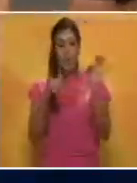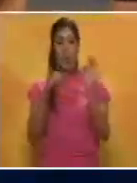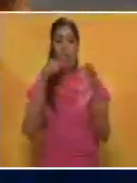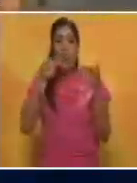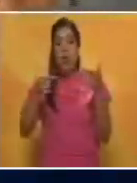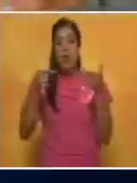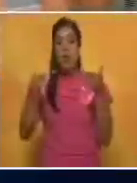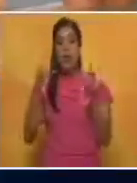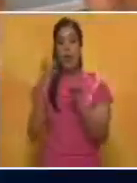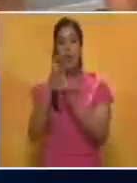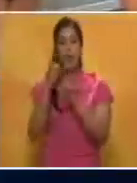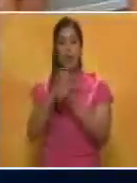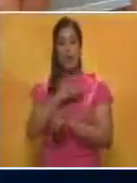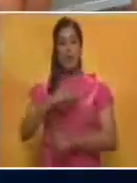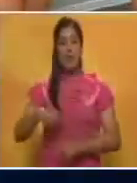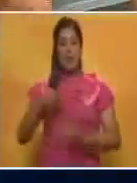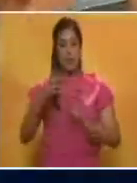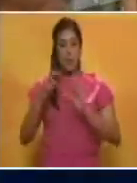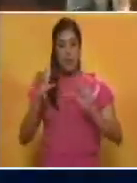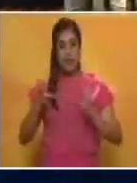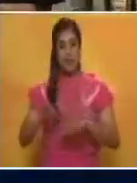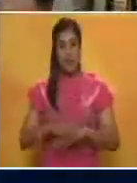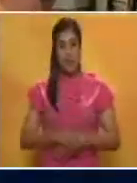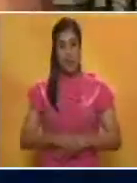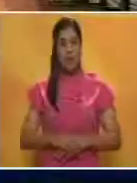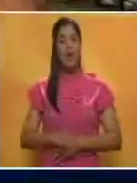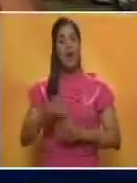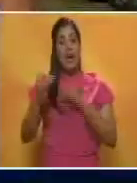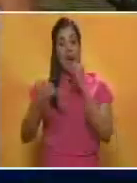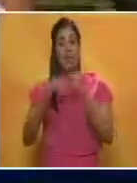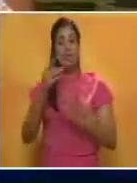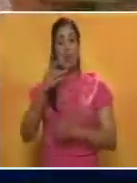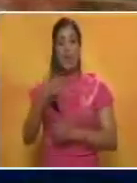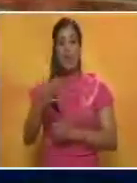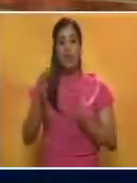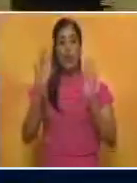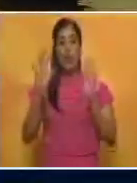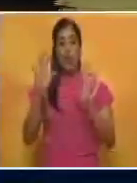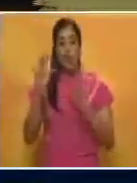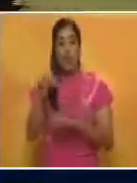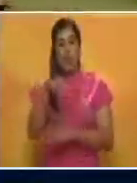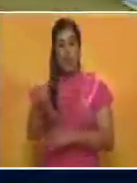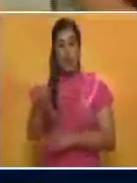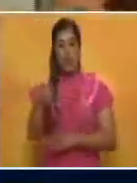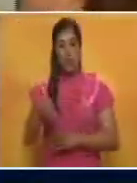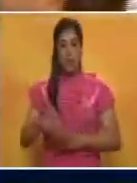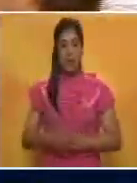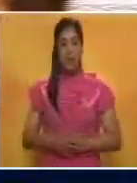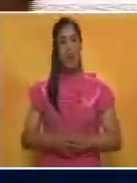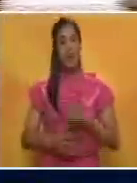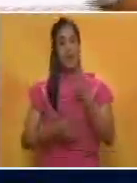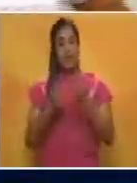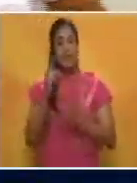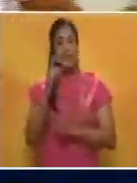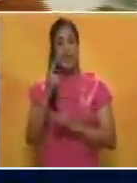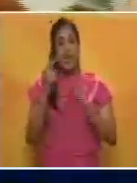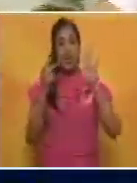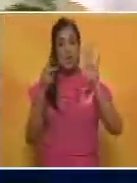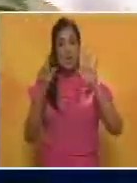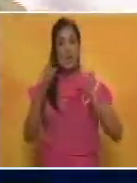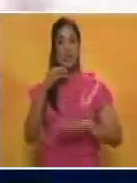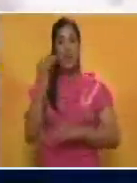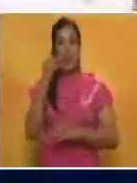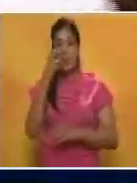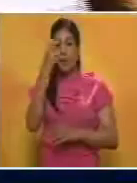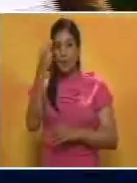para competir en el Miss Venezuela 2017, que se realizará el próximo 9 de noviembre. Luego que 187 jóvenes